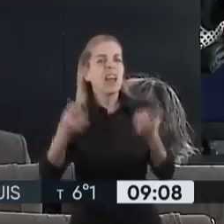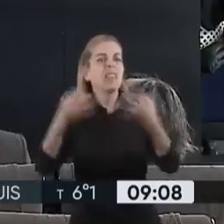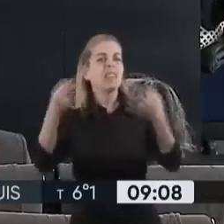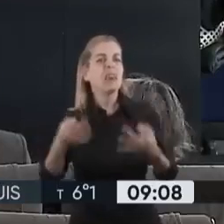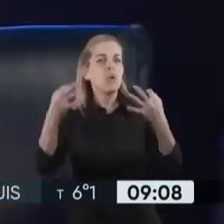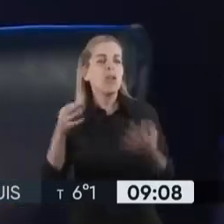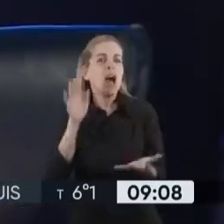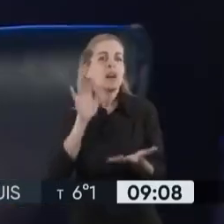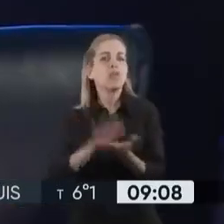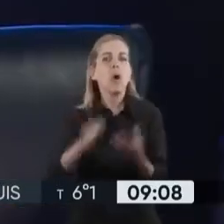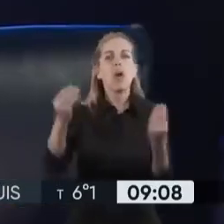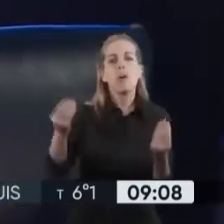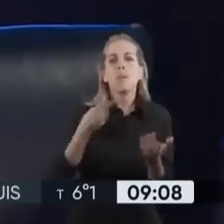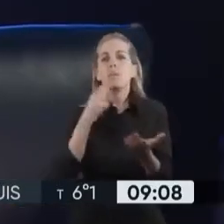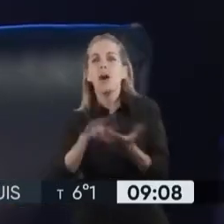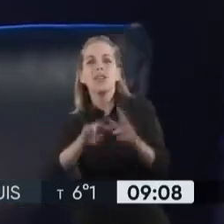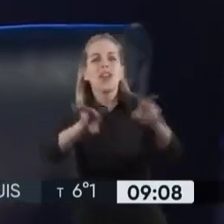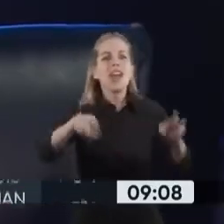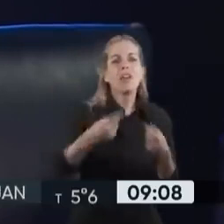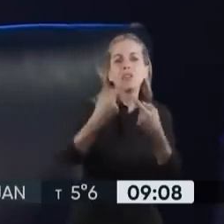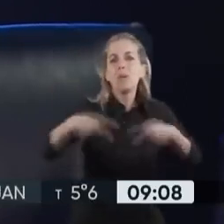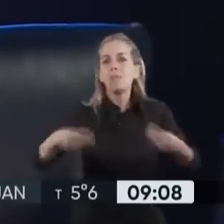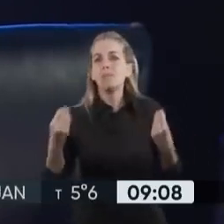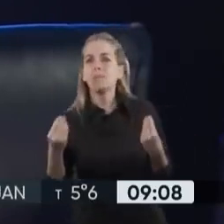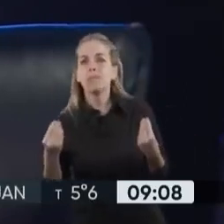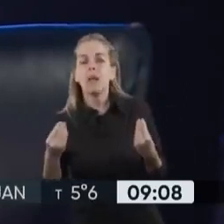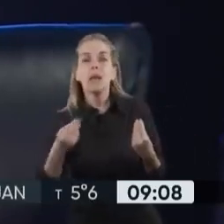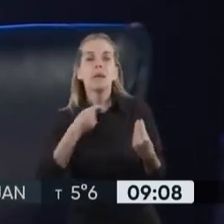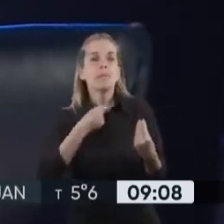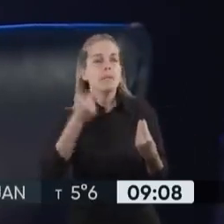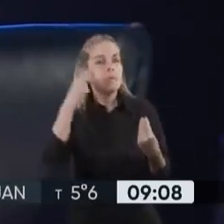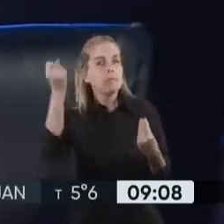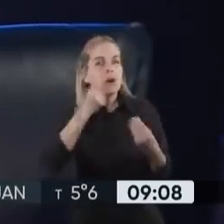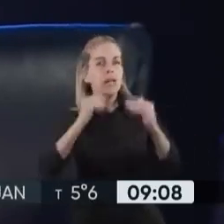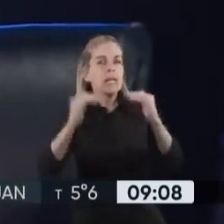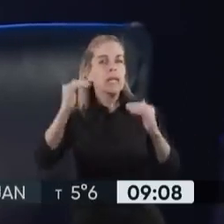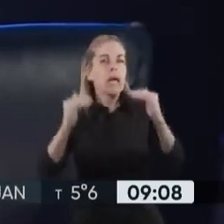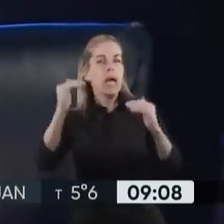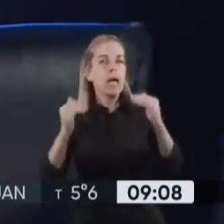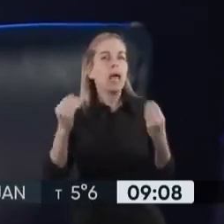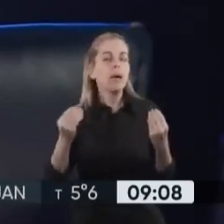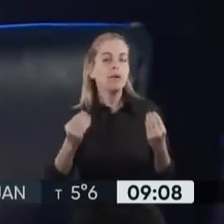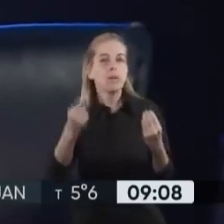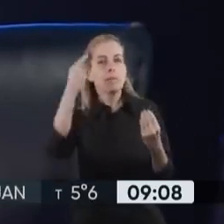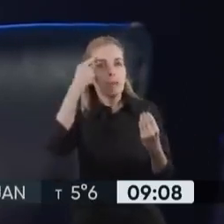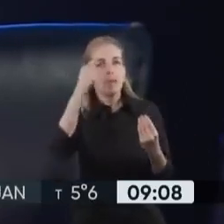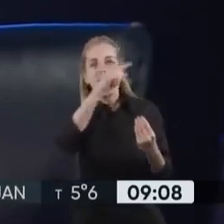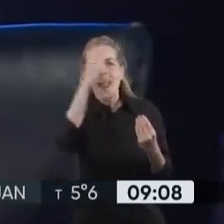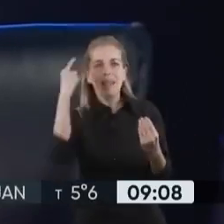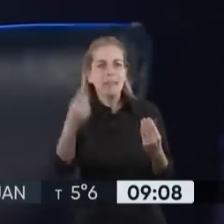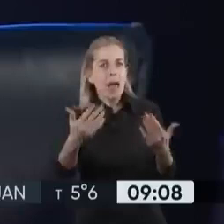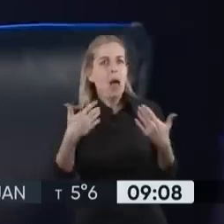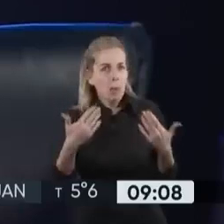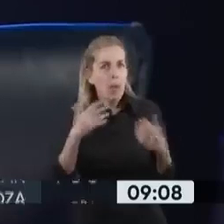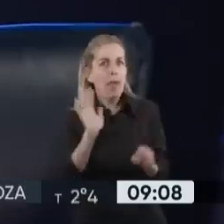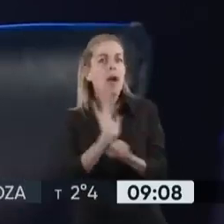equilibrio fiscal yo soy una persona que cree mucho en el equilibrio fiscal creo en la solvencia del estado como